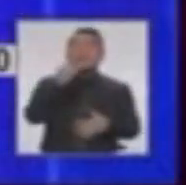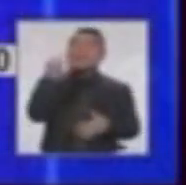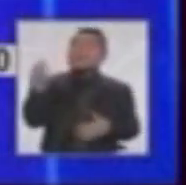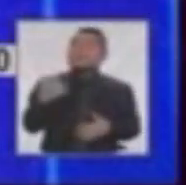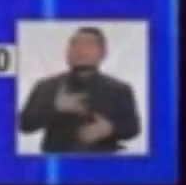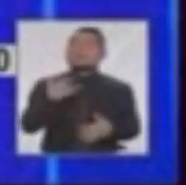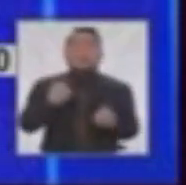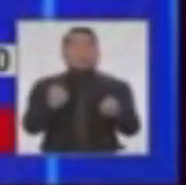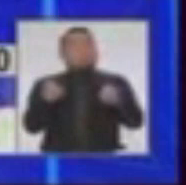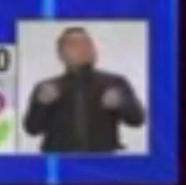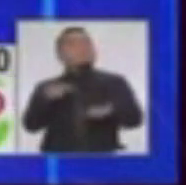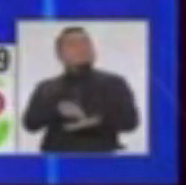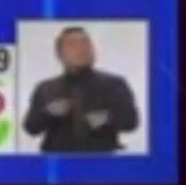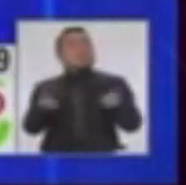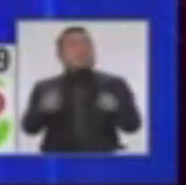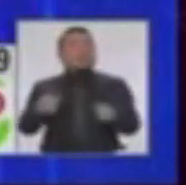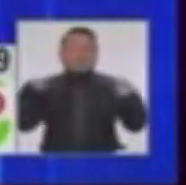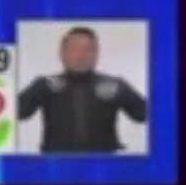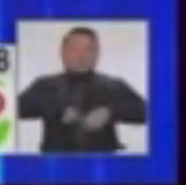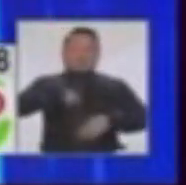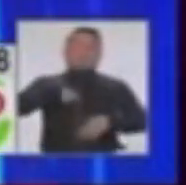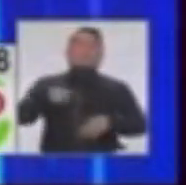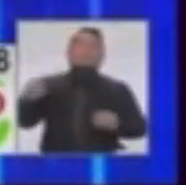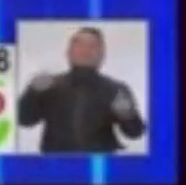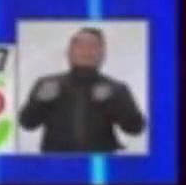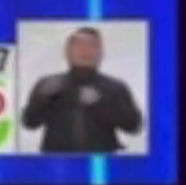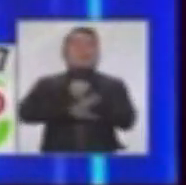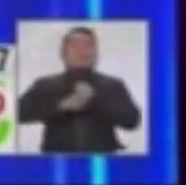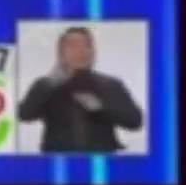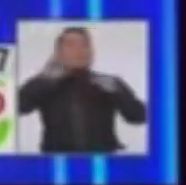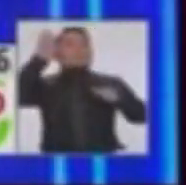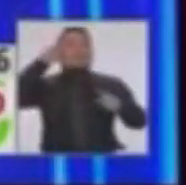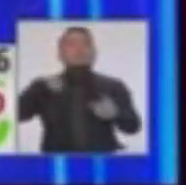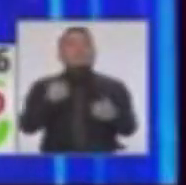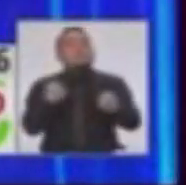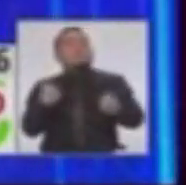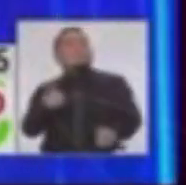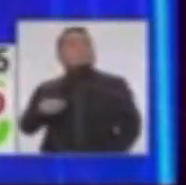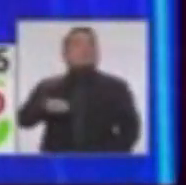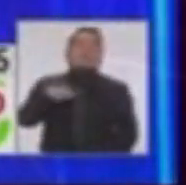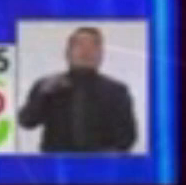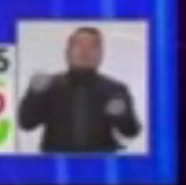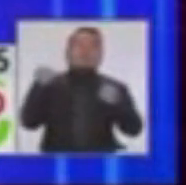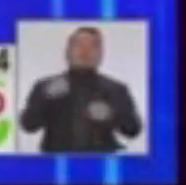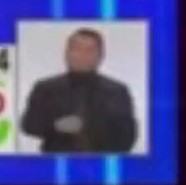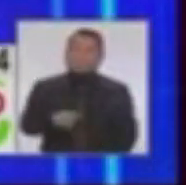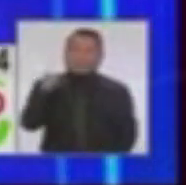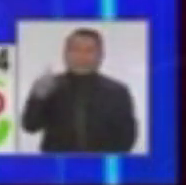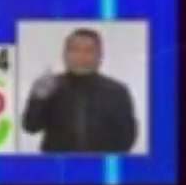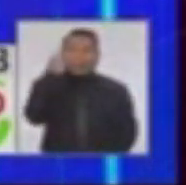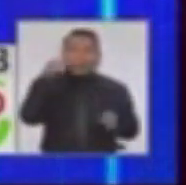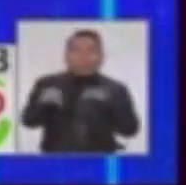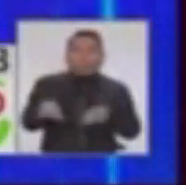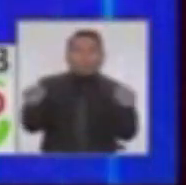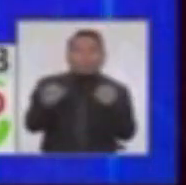de detenida? ¿Alguna vez está en un operativo policial, pero no como detenida? Ya, es faltoso, ¿no? Lo que pasa es que acá hay que ser